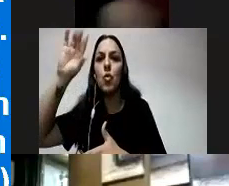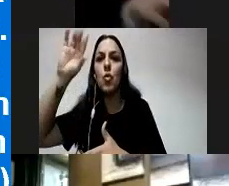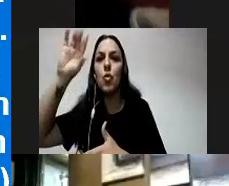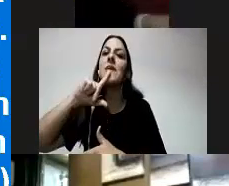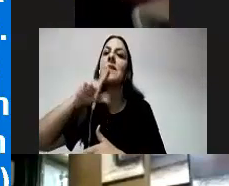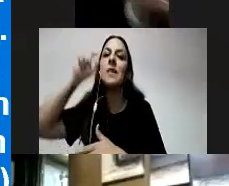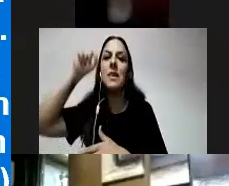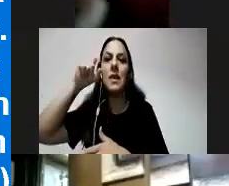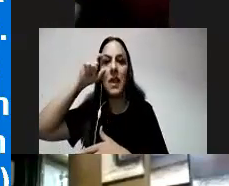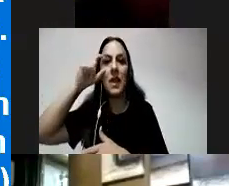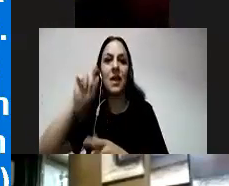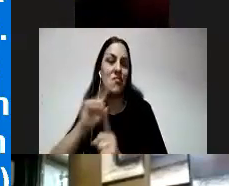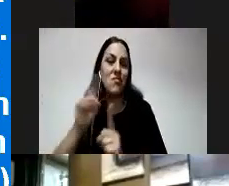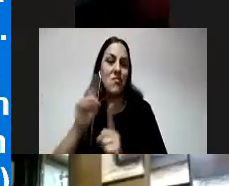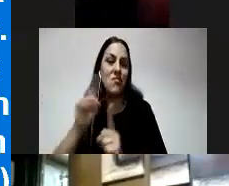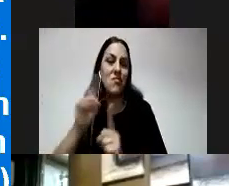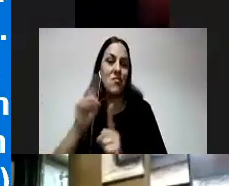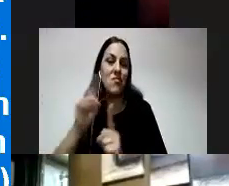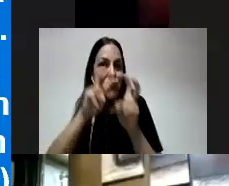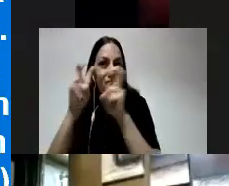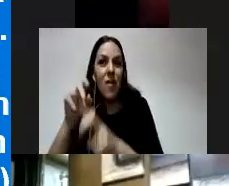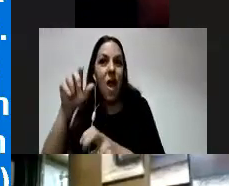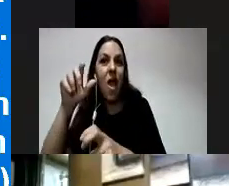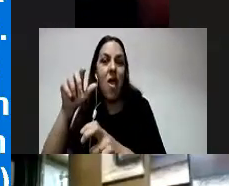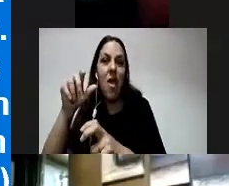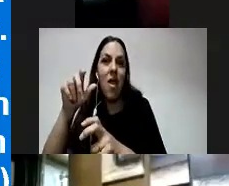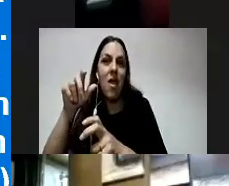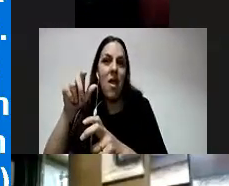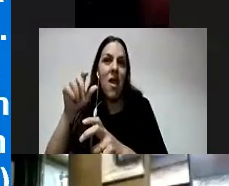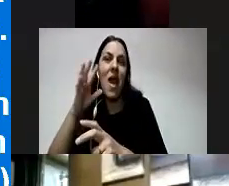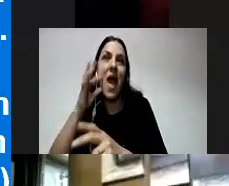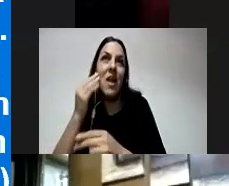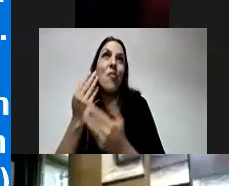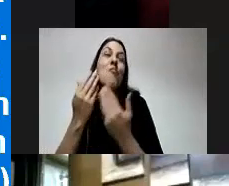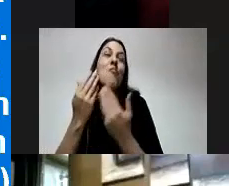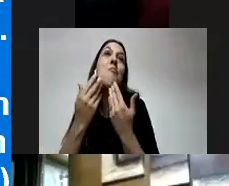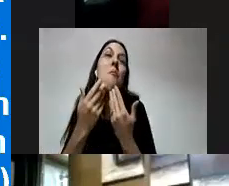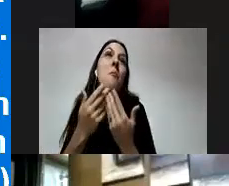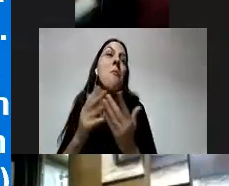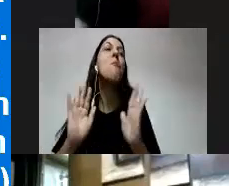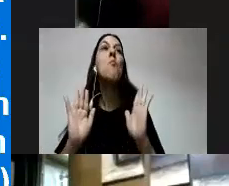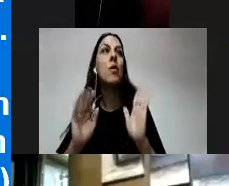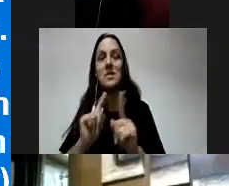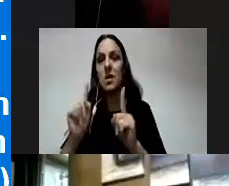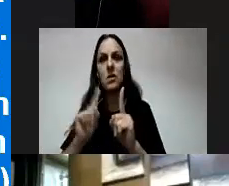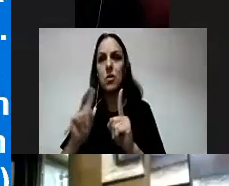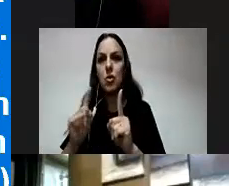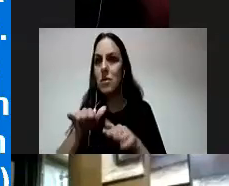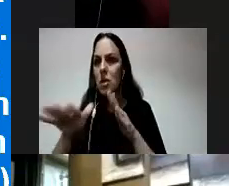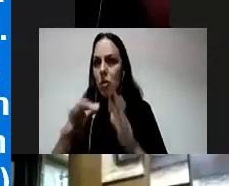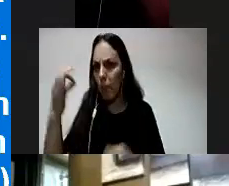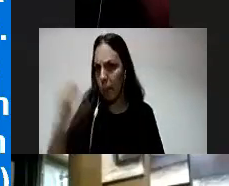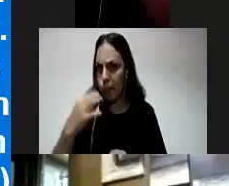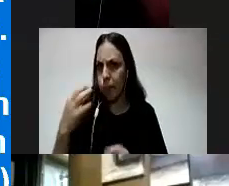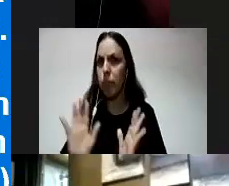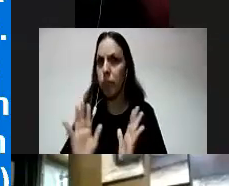o en un estado de hecho hipotético que podría llegar a ocurrir que confronte el